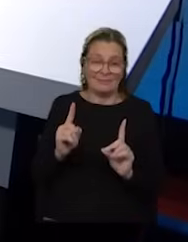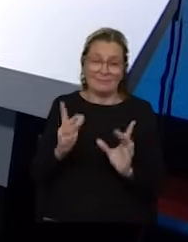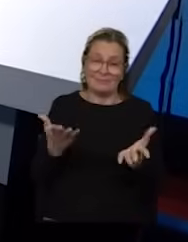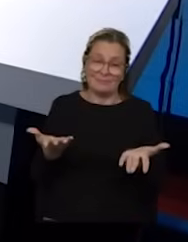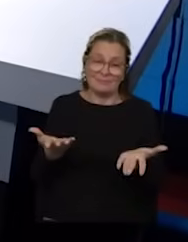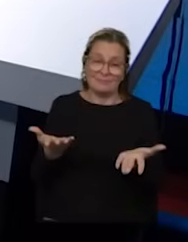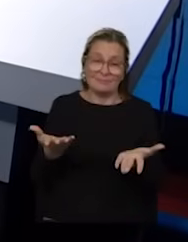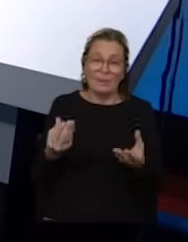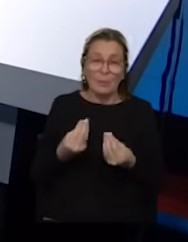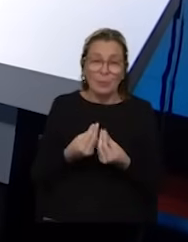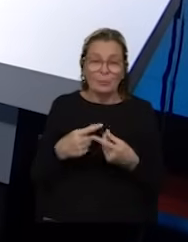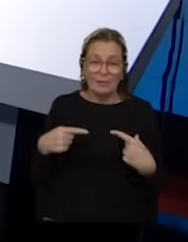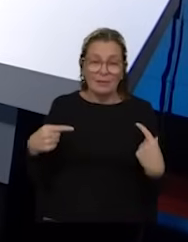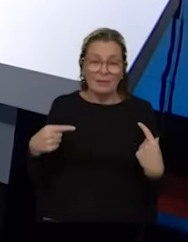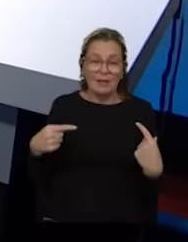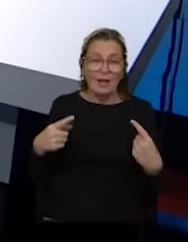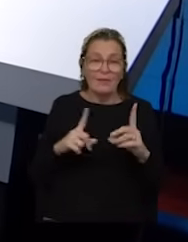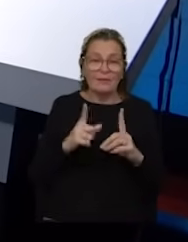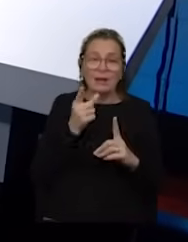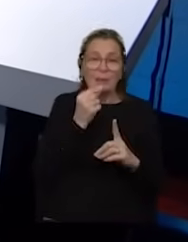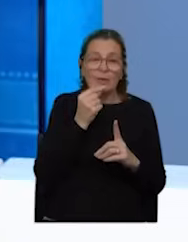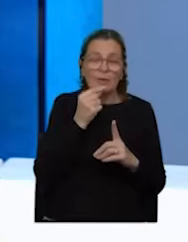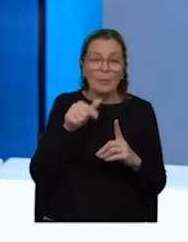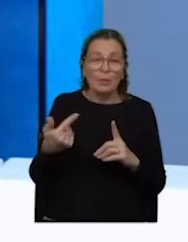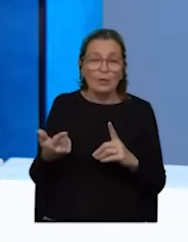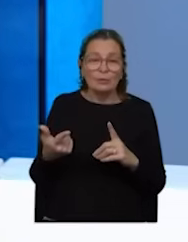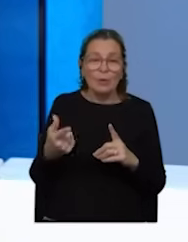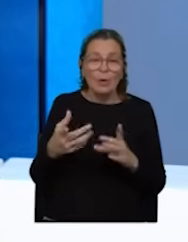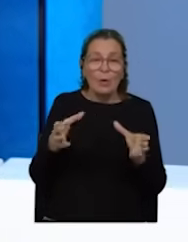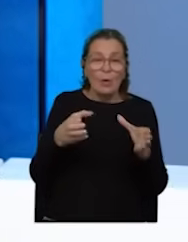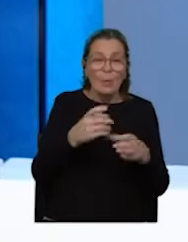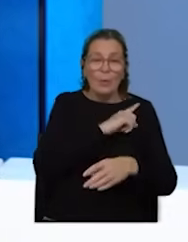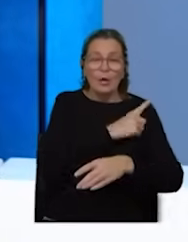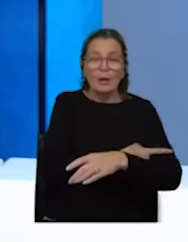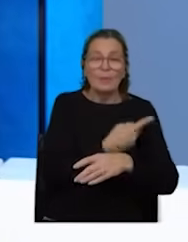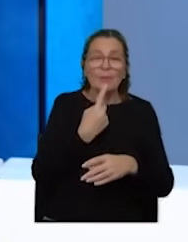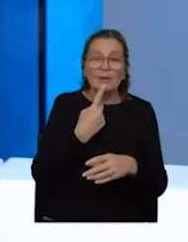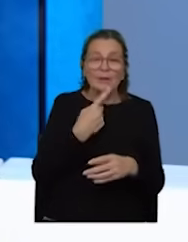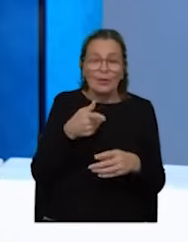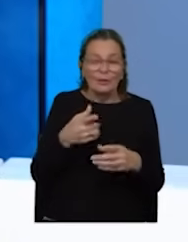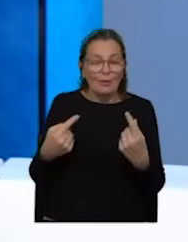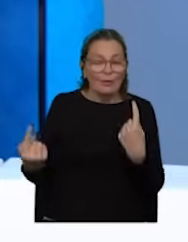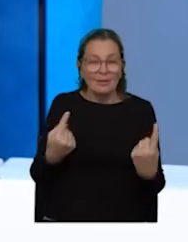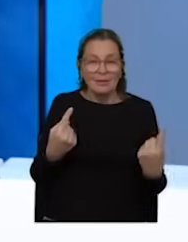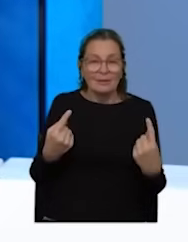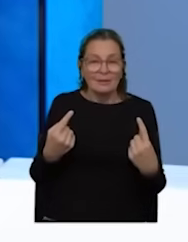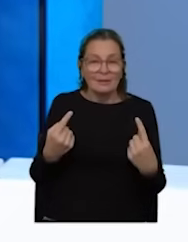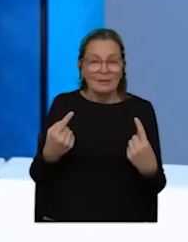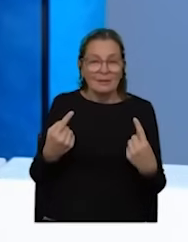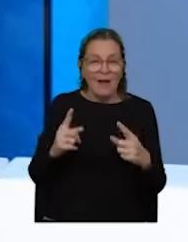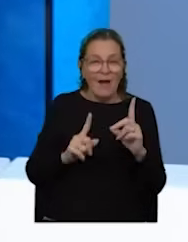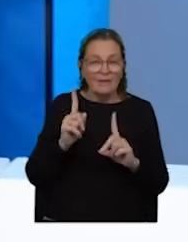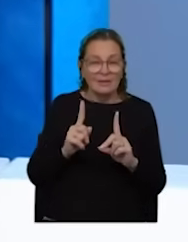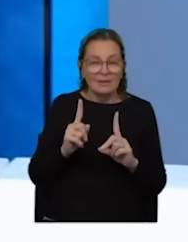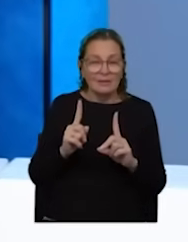aparte muchas veces este por un lado está la policía por otro lado está El Poder político y muchas veces ese tipo de acciones generan cierta este